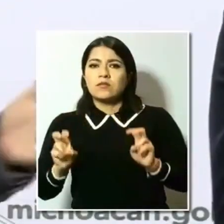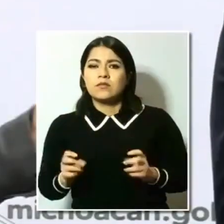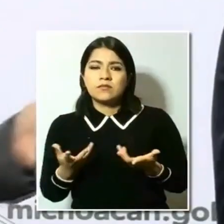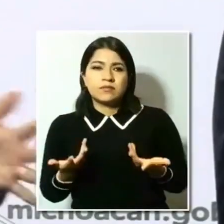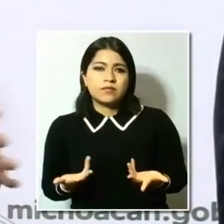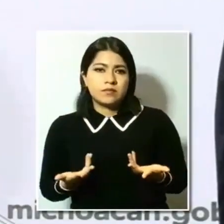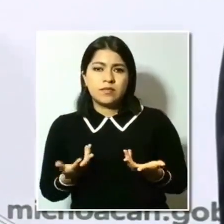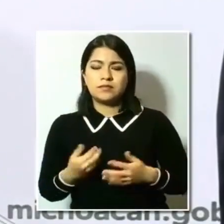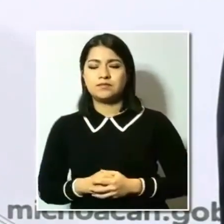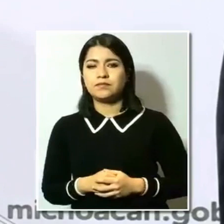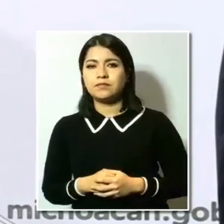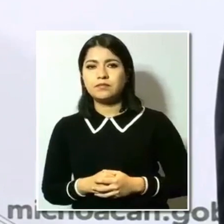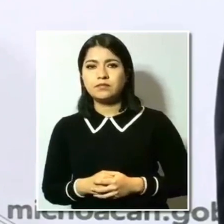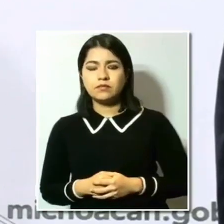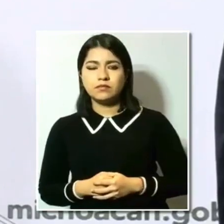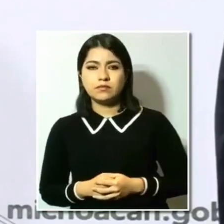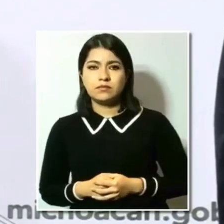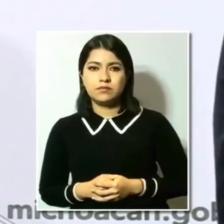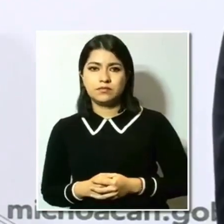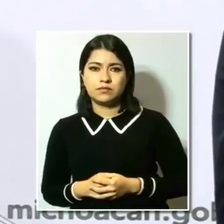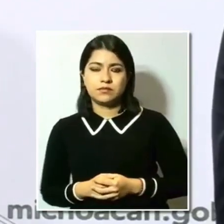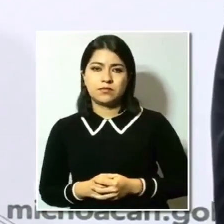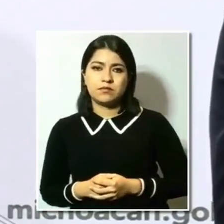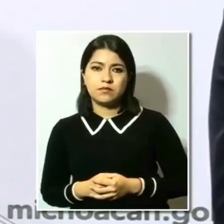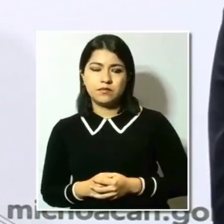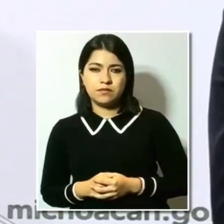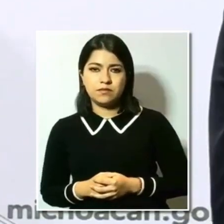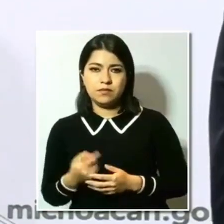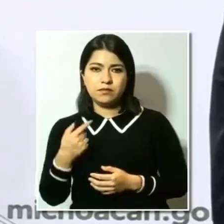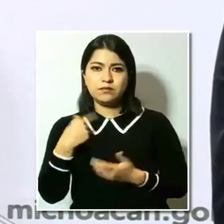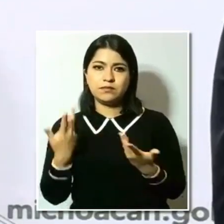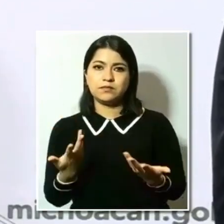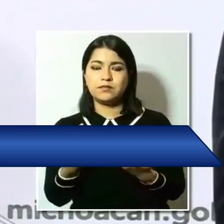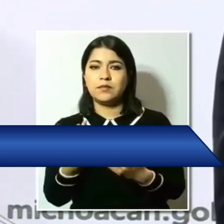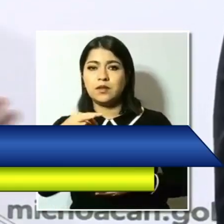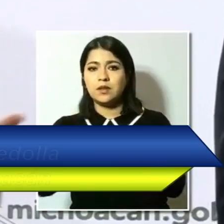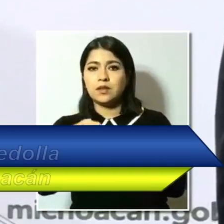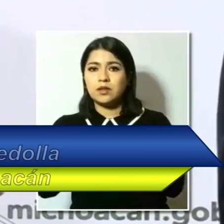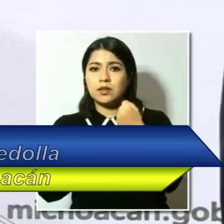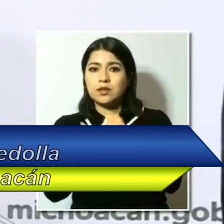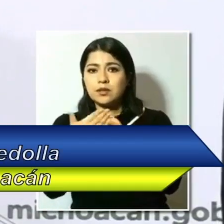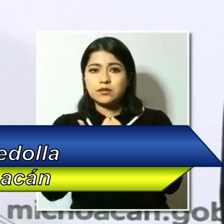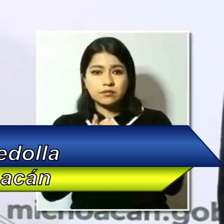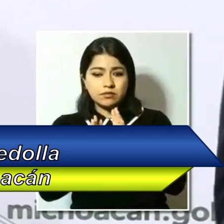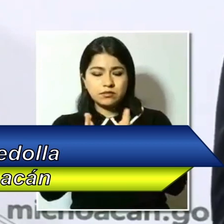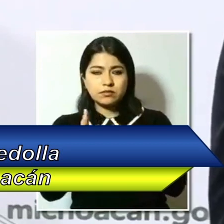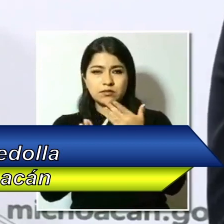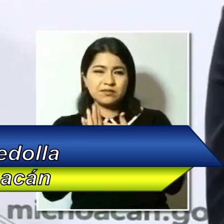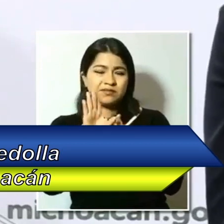Serenidad, digo, final de cuentas, la elección ya está próxima, evitemos